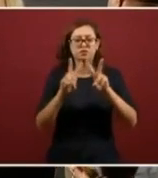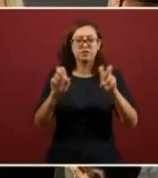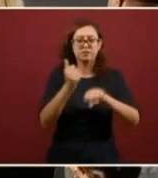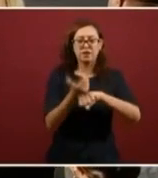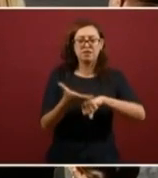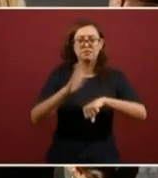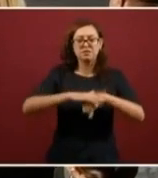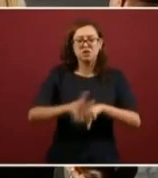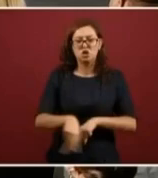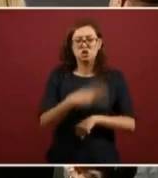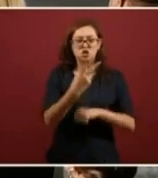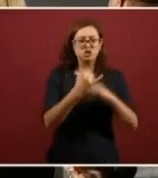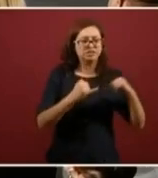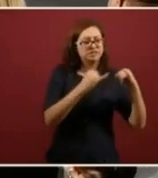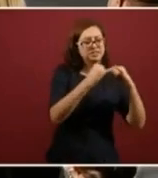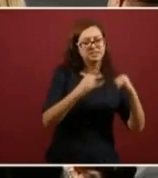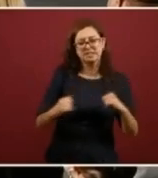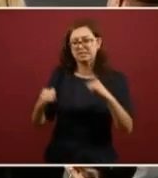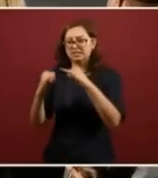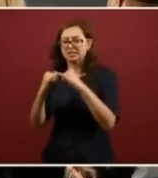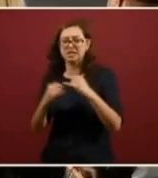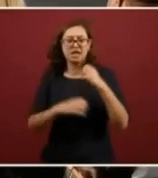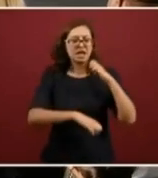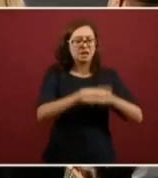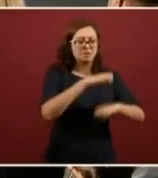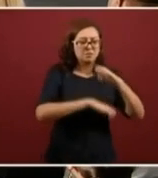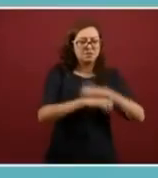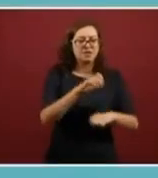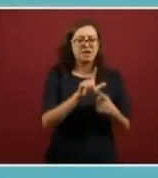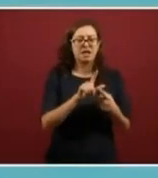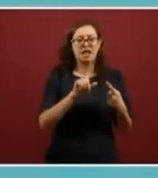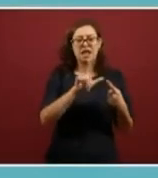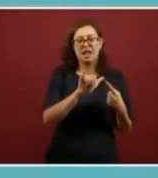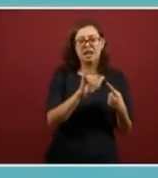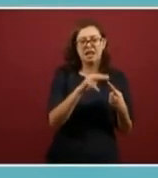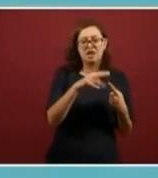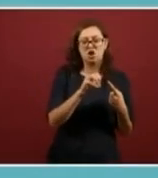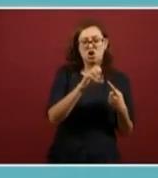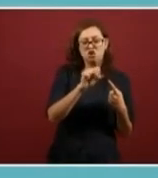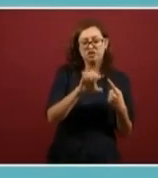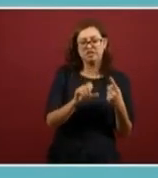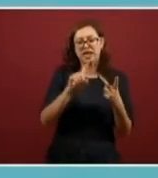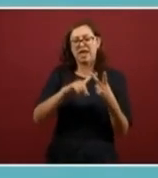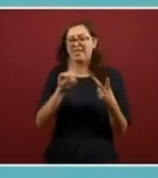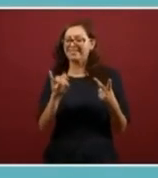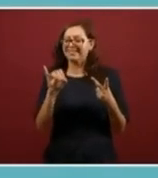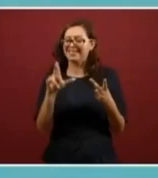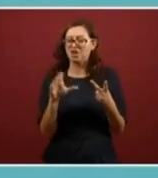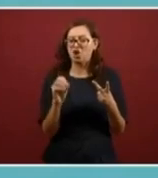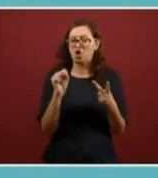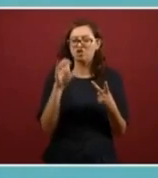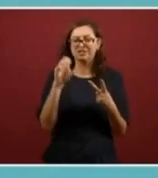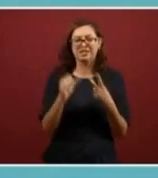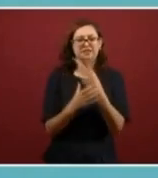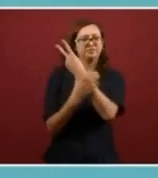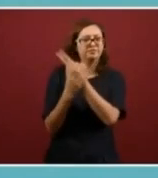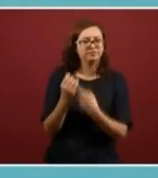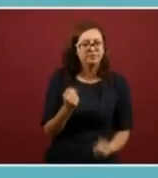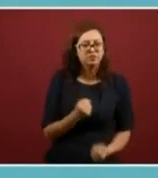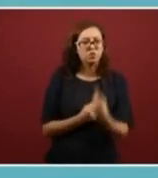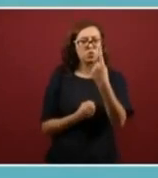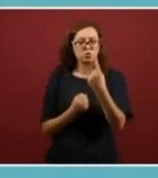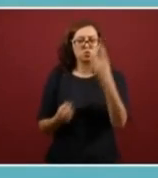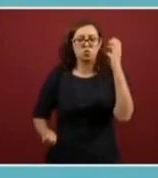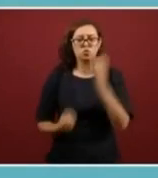dos organizaciones previas, empresas públicas, Liconsa y Diconsa. Hay que decir, lo señalo porque